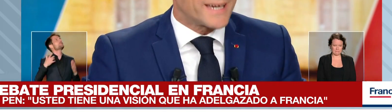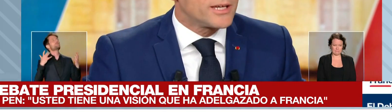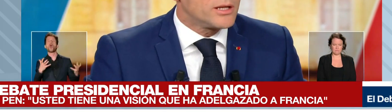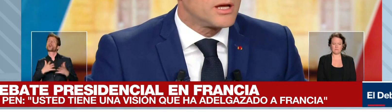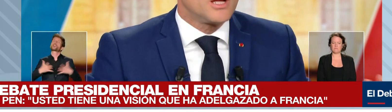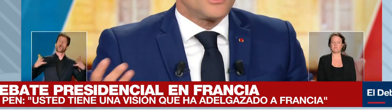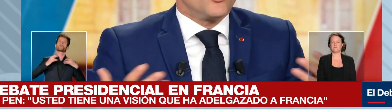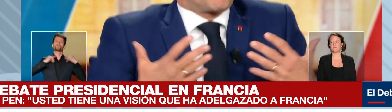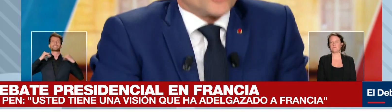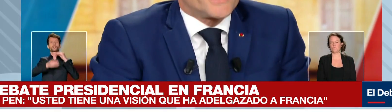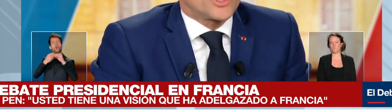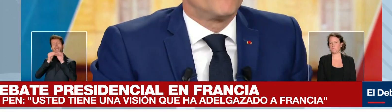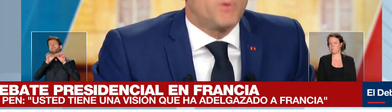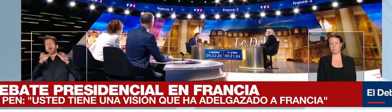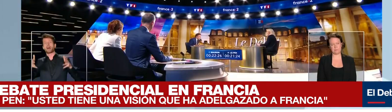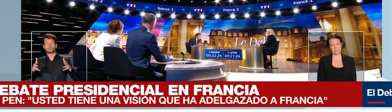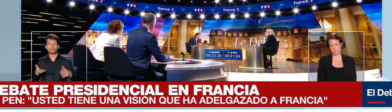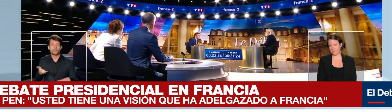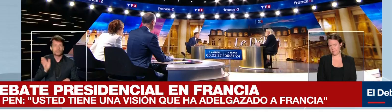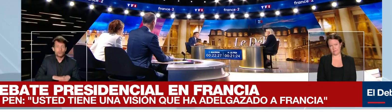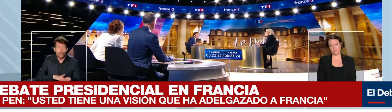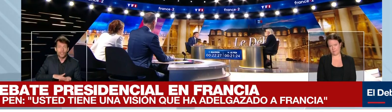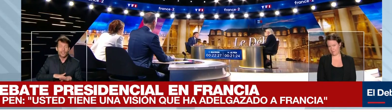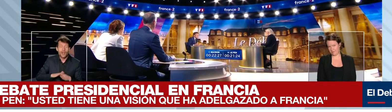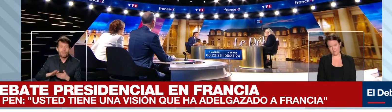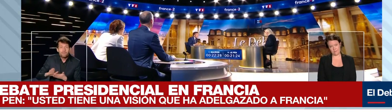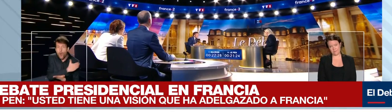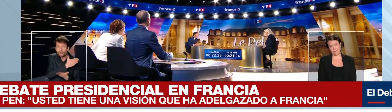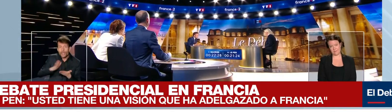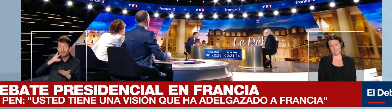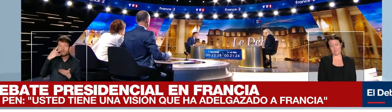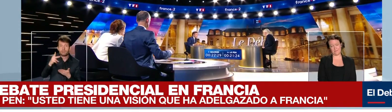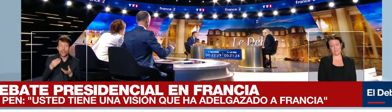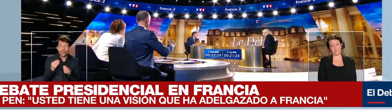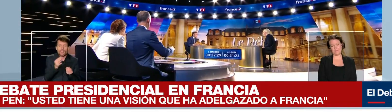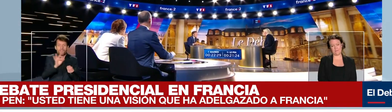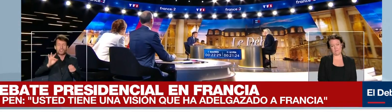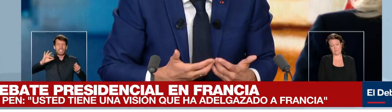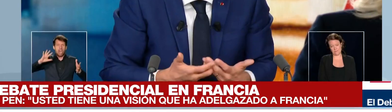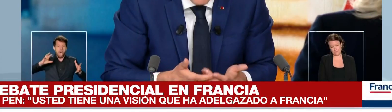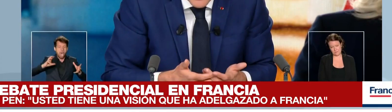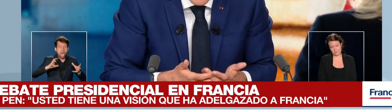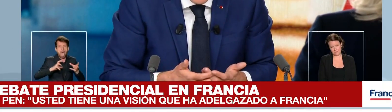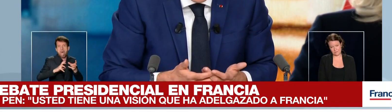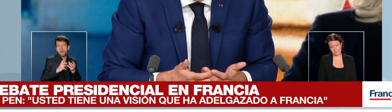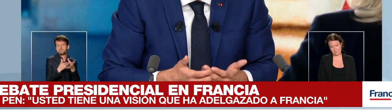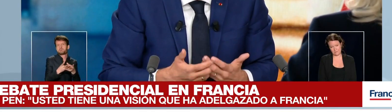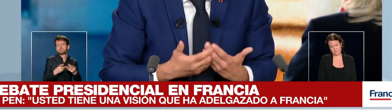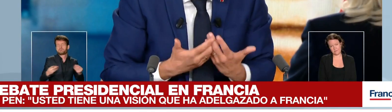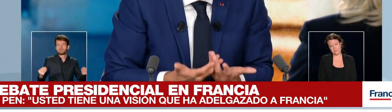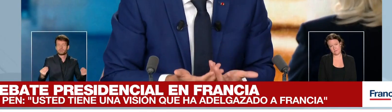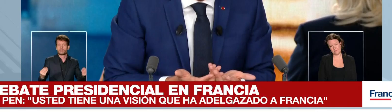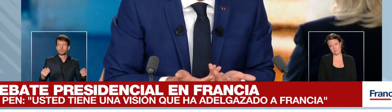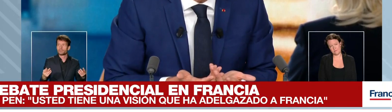Dice, yo quiero ser una gran potencia mundial, pero su proyecto es un proyecto de retiro y es un